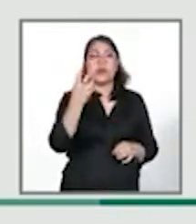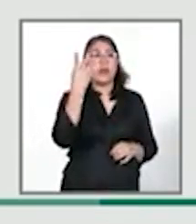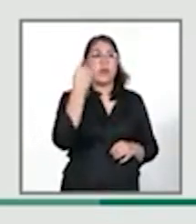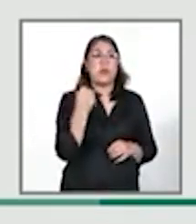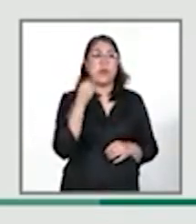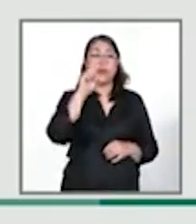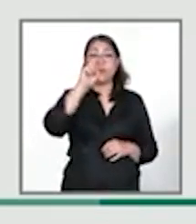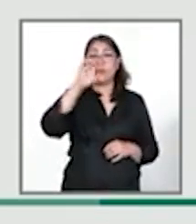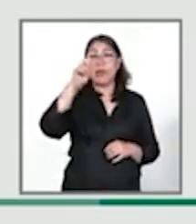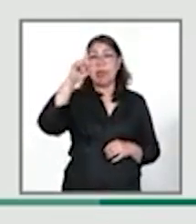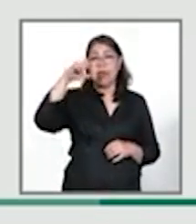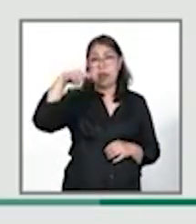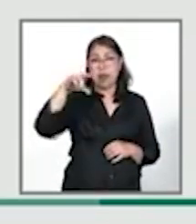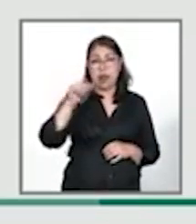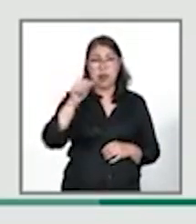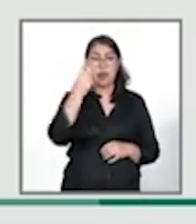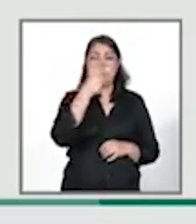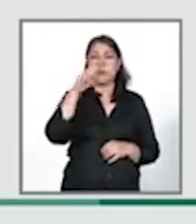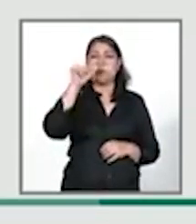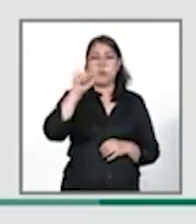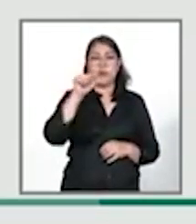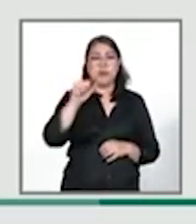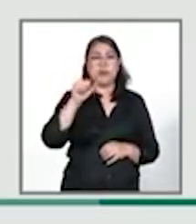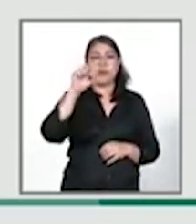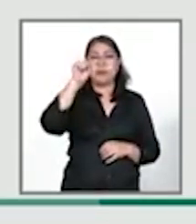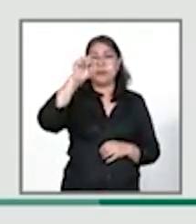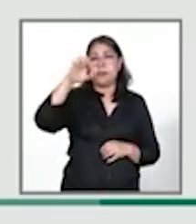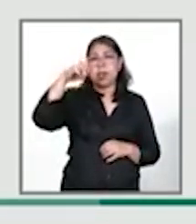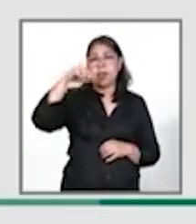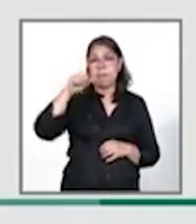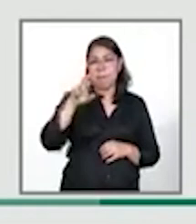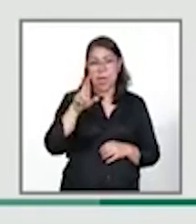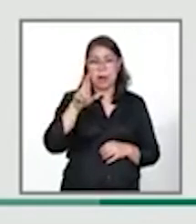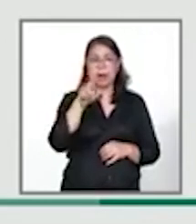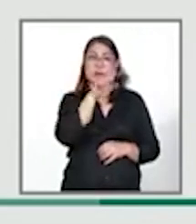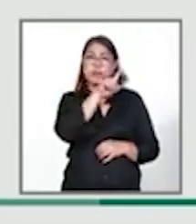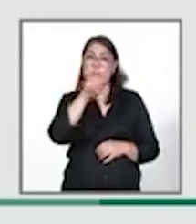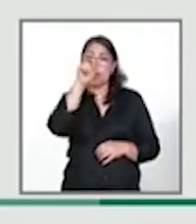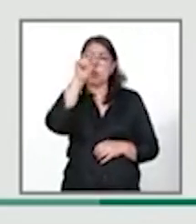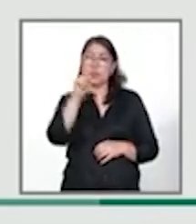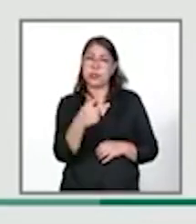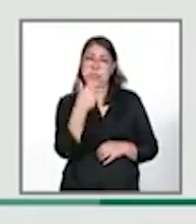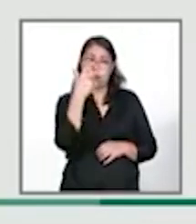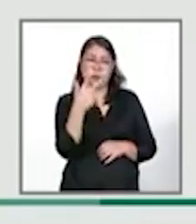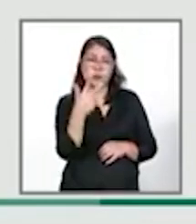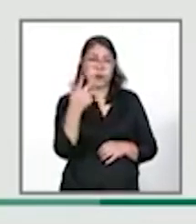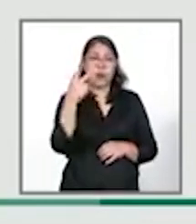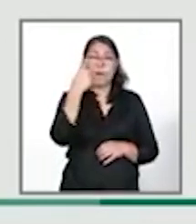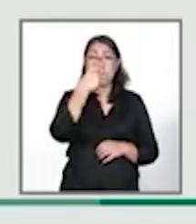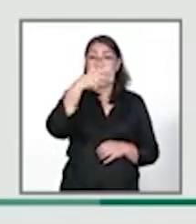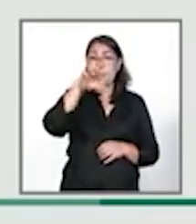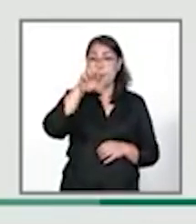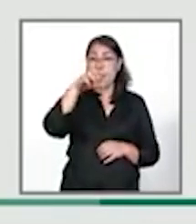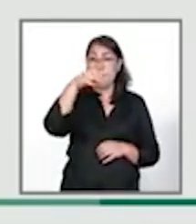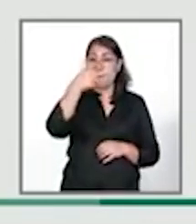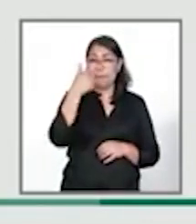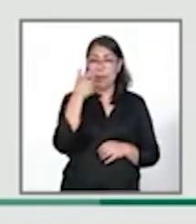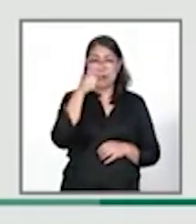869, SEDENA 316, SEMAR 188,